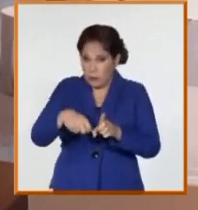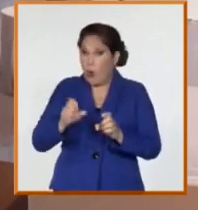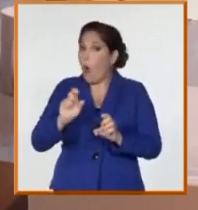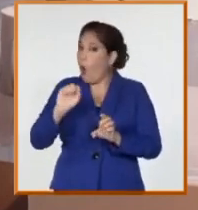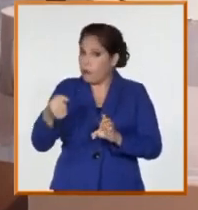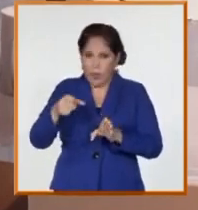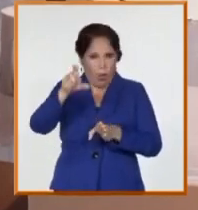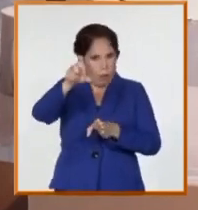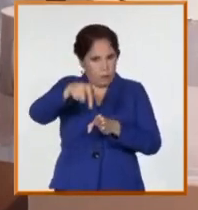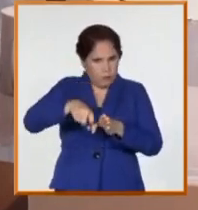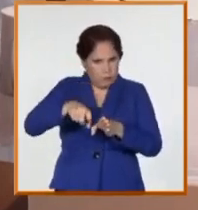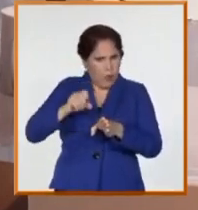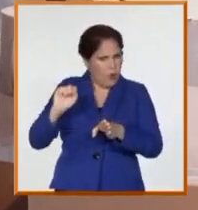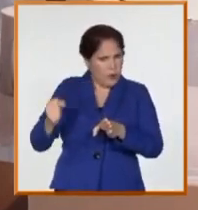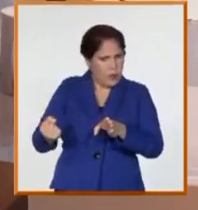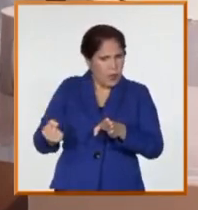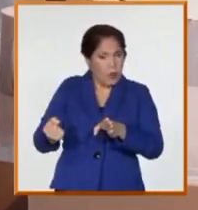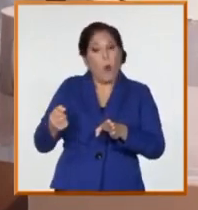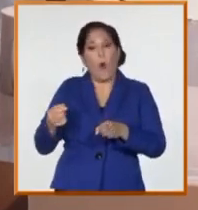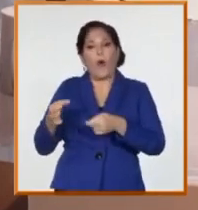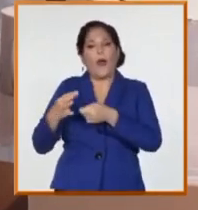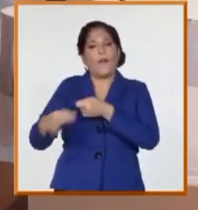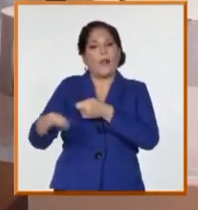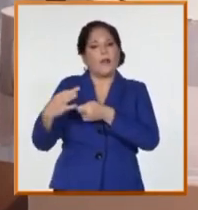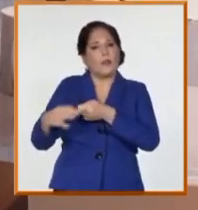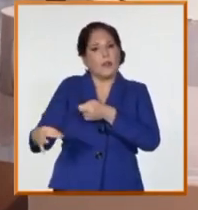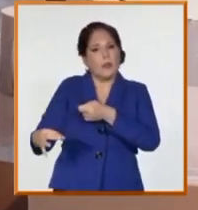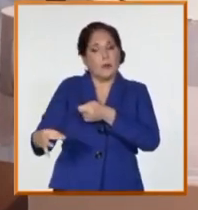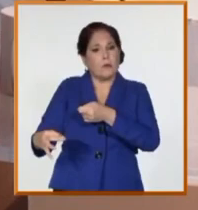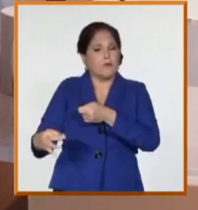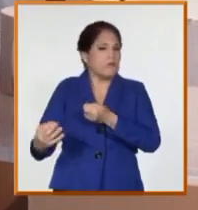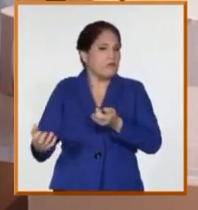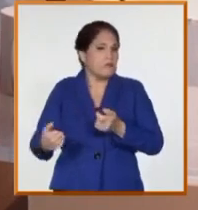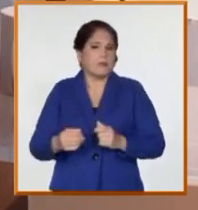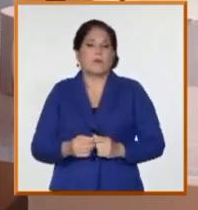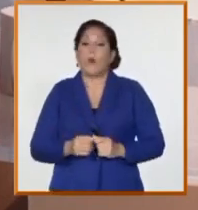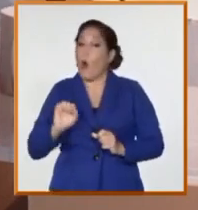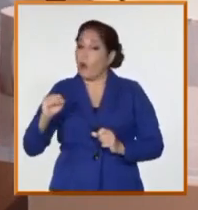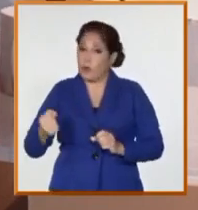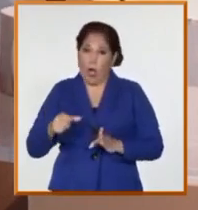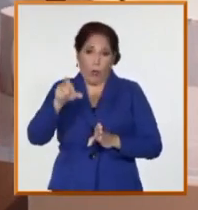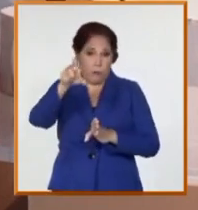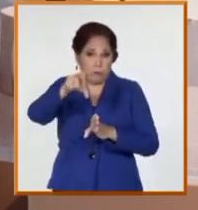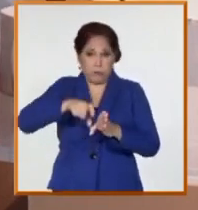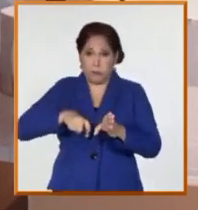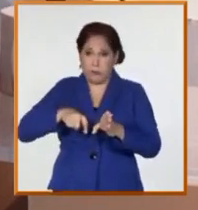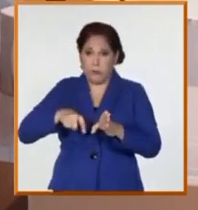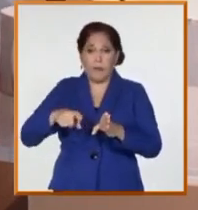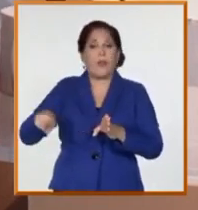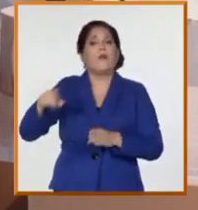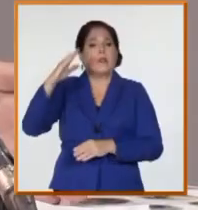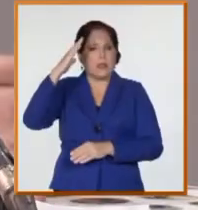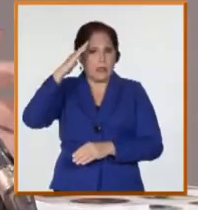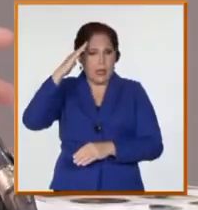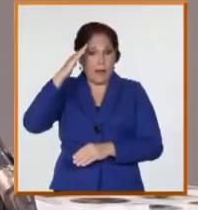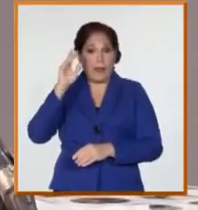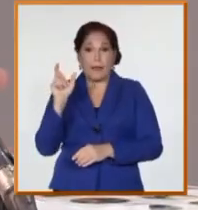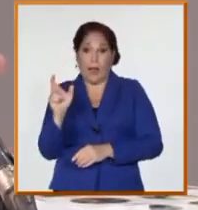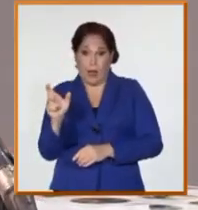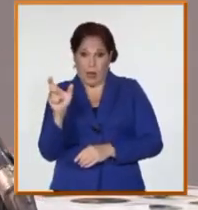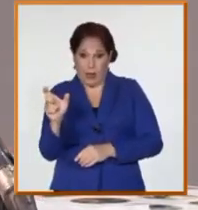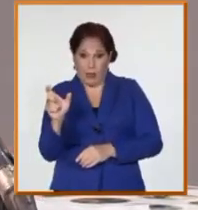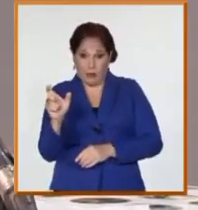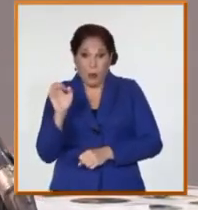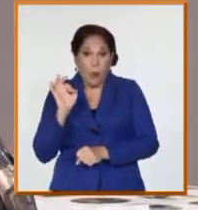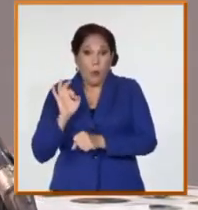es la vía por la que se hace en el mundo no el comercio exterior necesariamente es la vía ellos se Ellos tienen habilitada su tarjeta desde